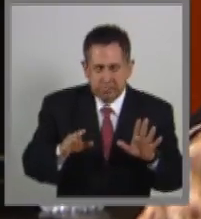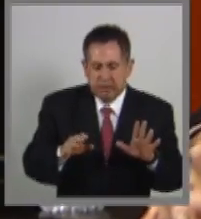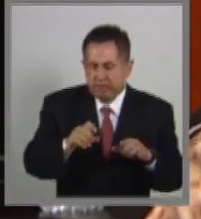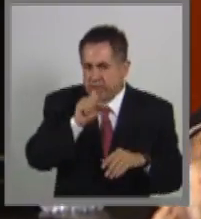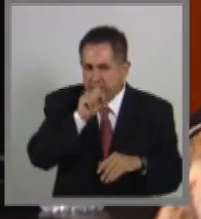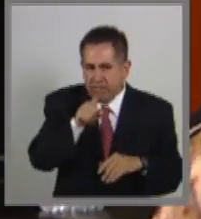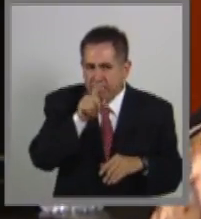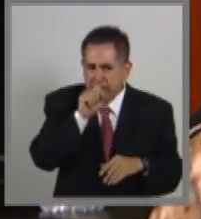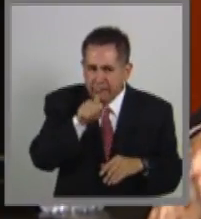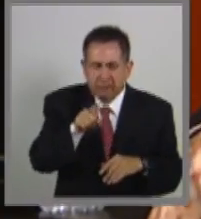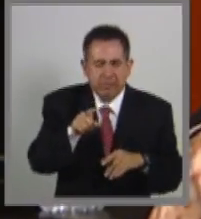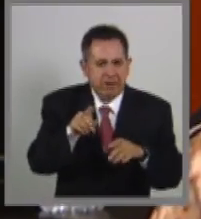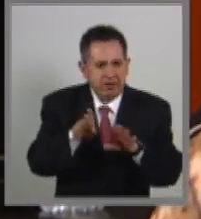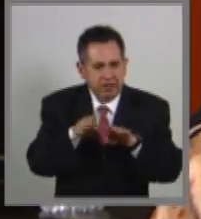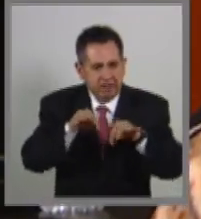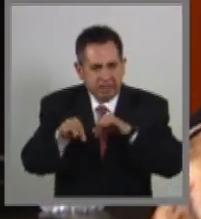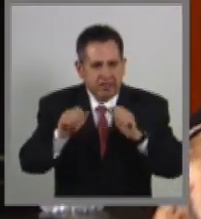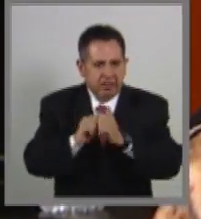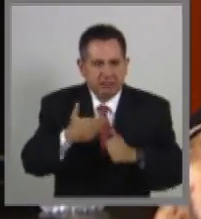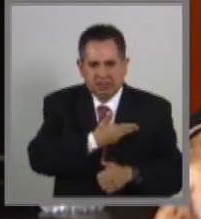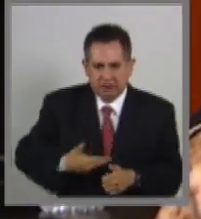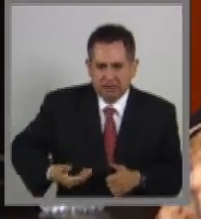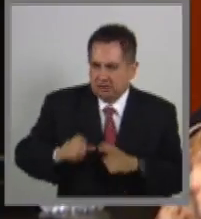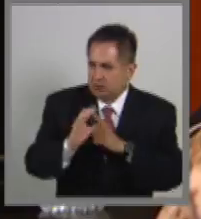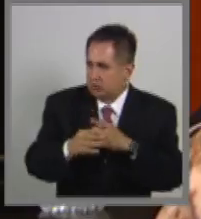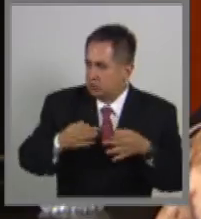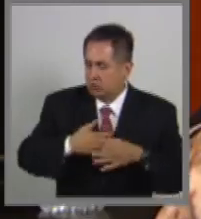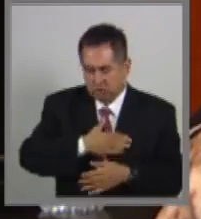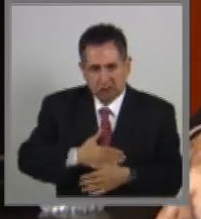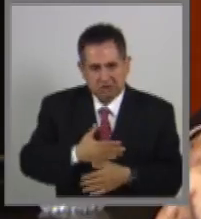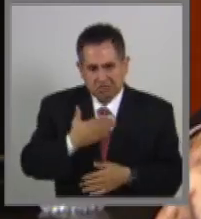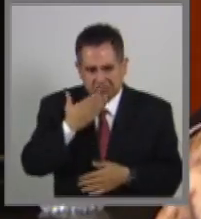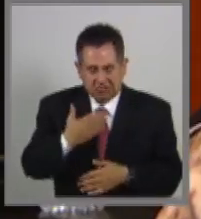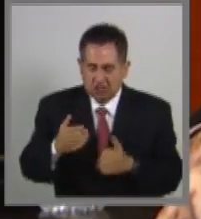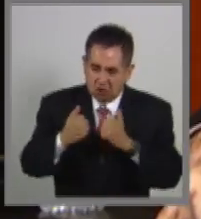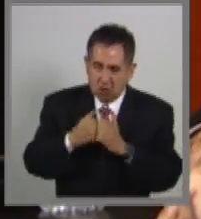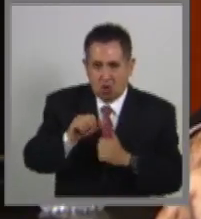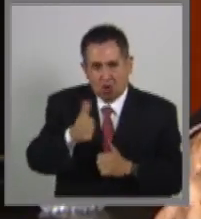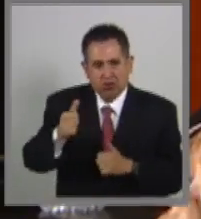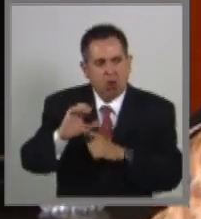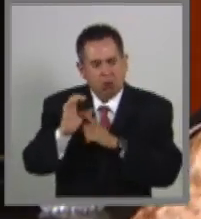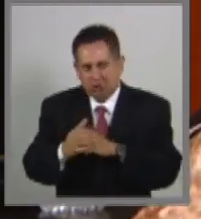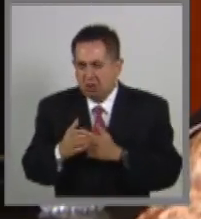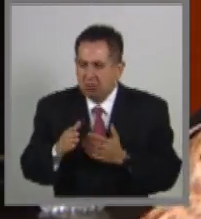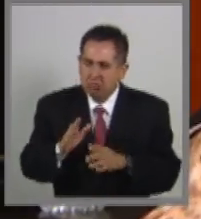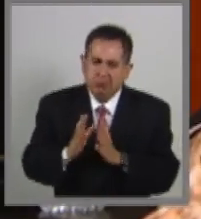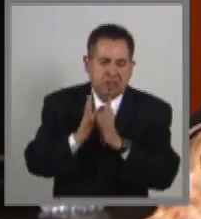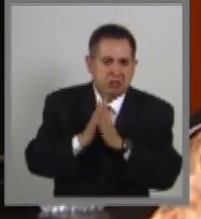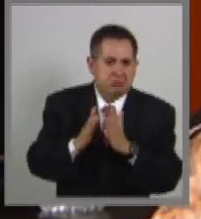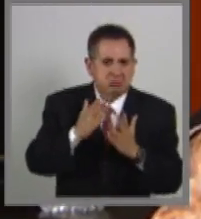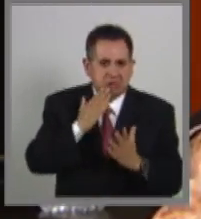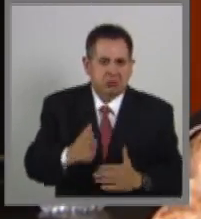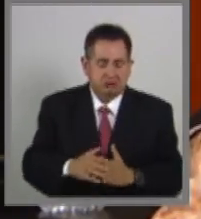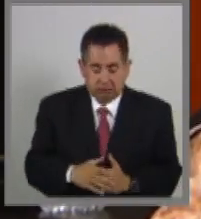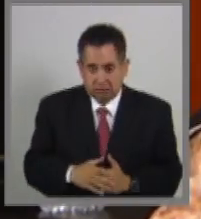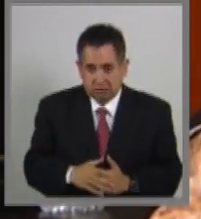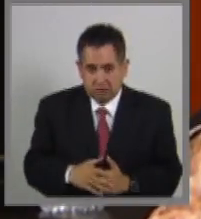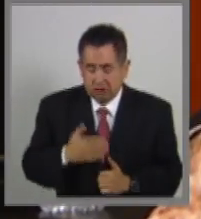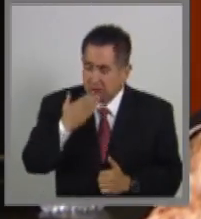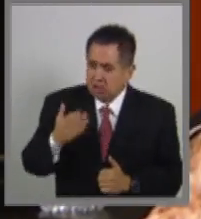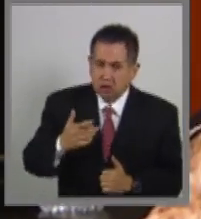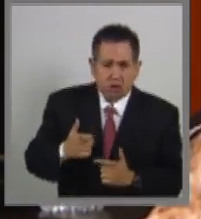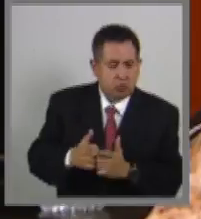también el trabajo que como presidenta de la Comisión de Justicia hizo con otras comisiones en donde participamos. Entonces, a nombre del